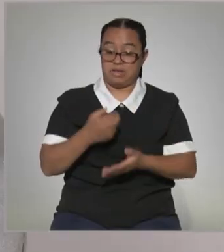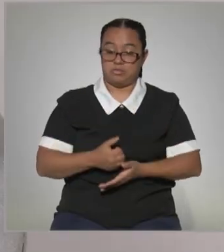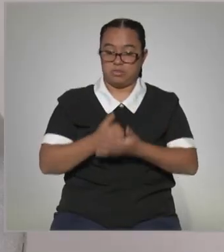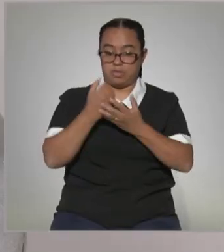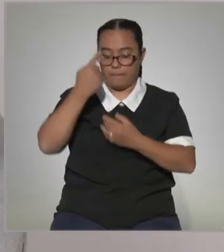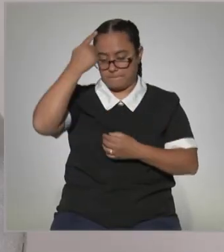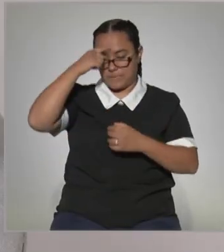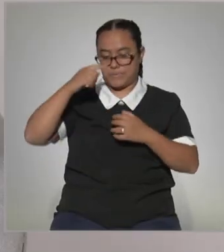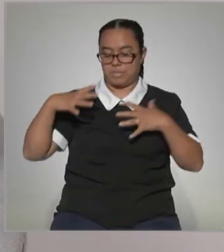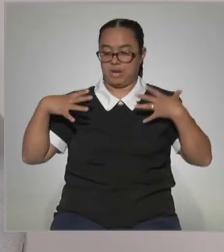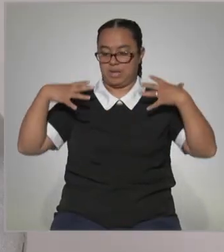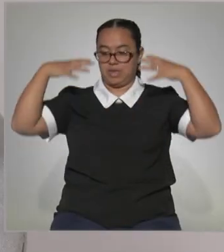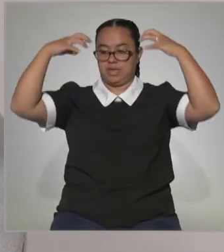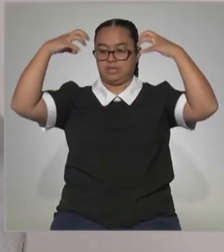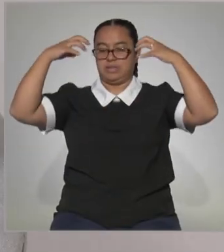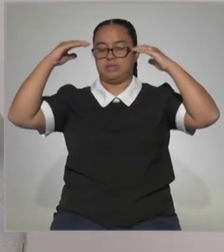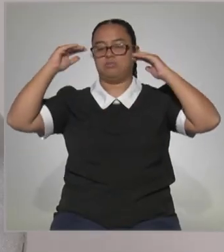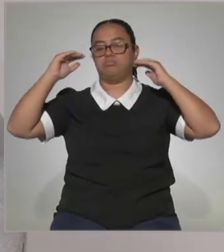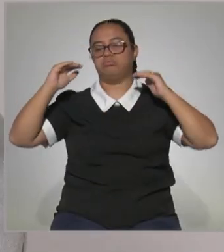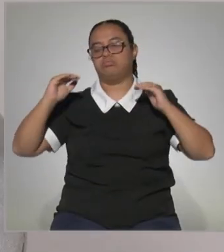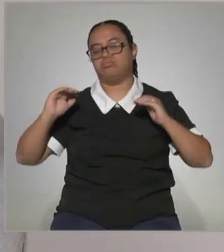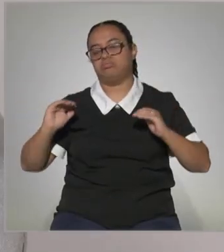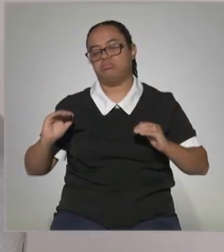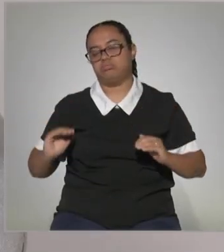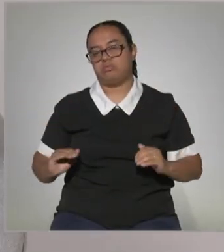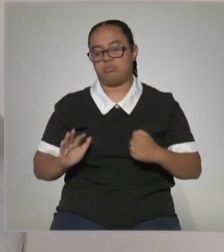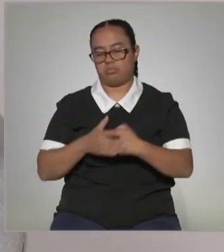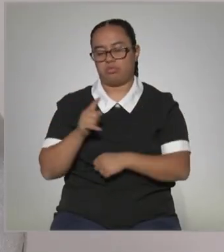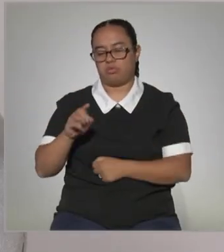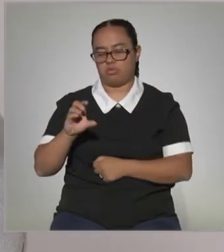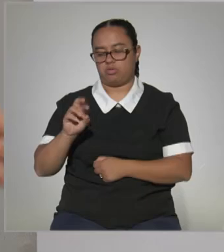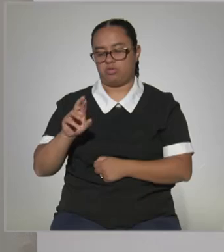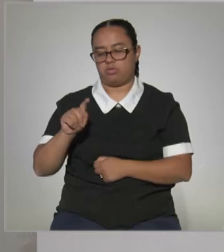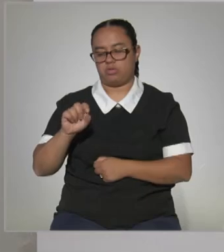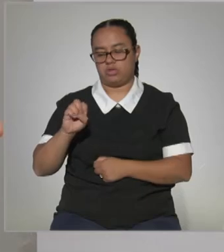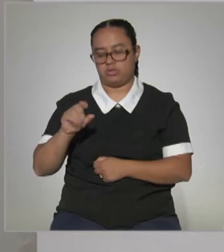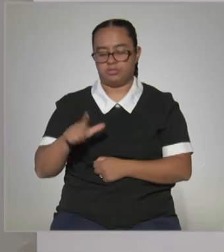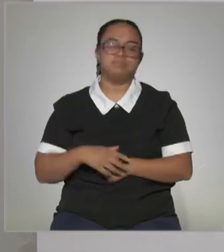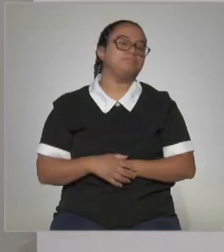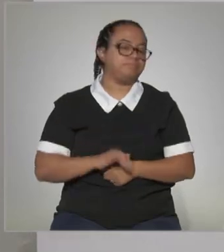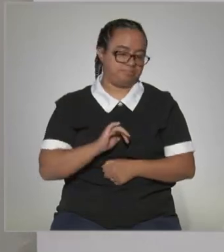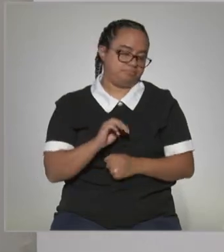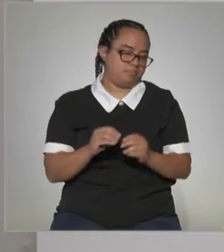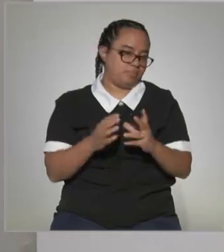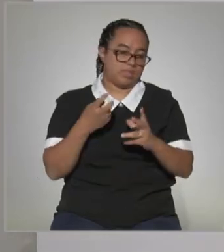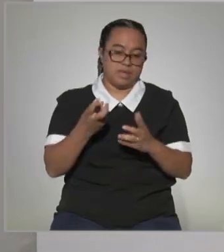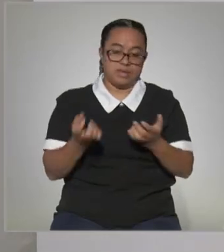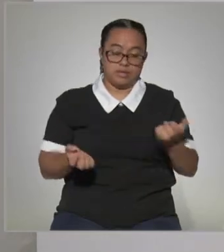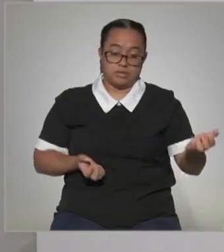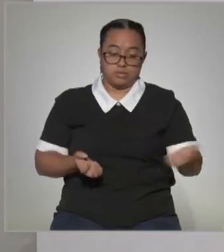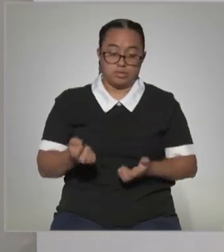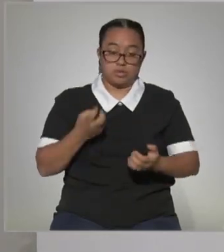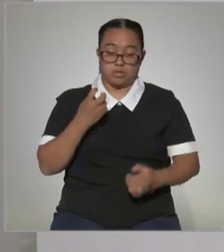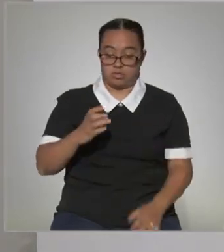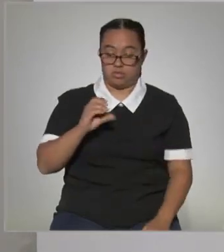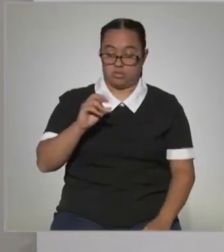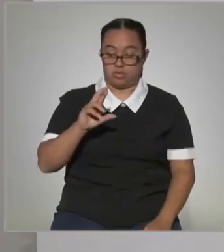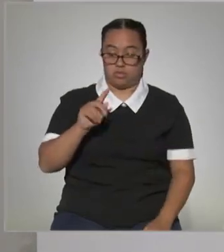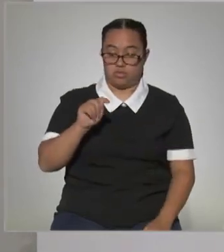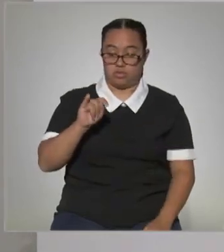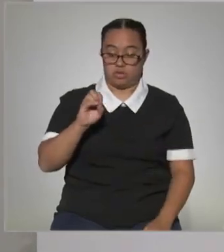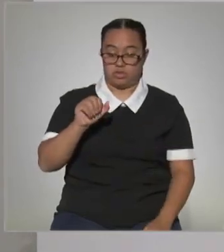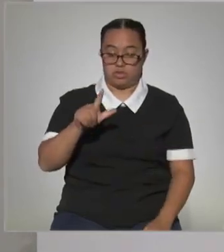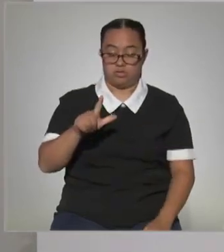bajar los niveles de estrés y por lo mismo de cortisol. Sí, el ejercicio, por ejemplo, se sabe que libera cortisol al inicio, la